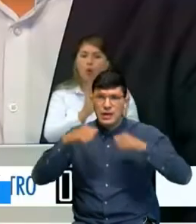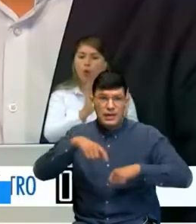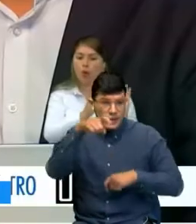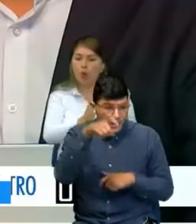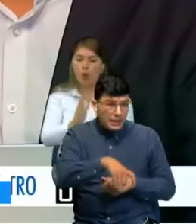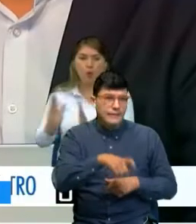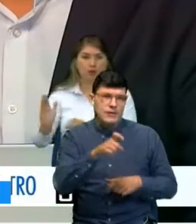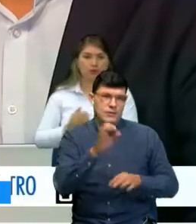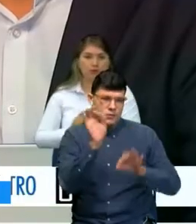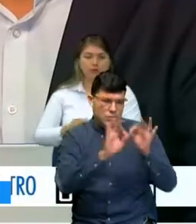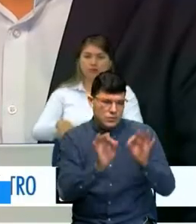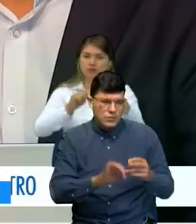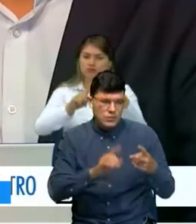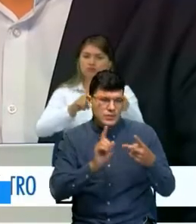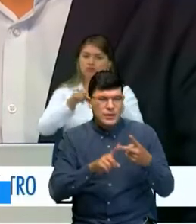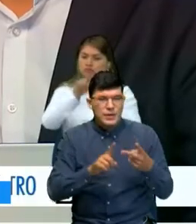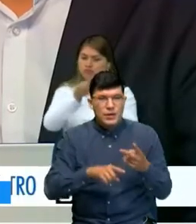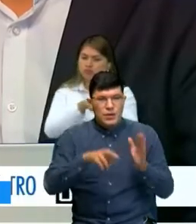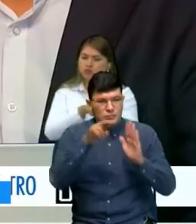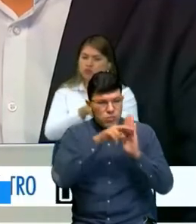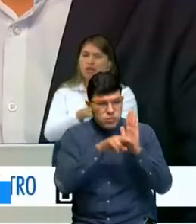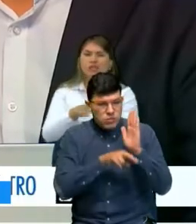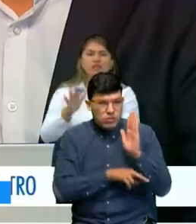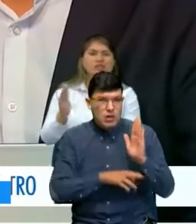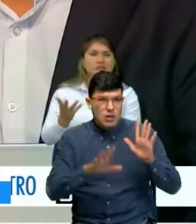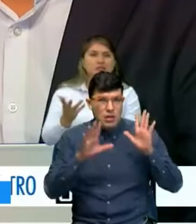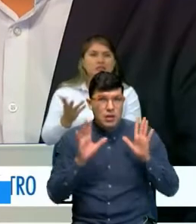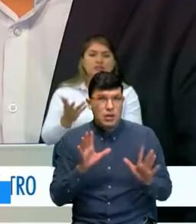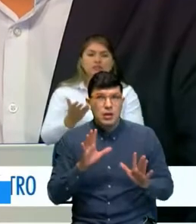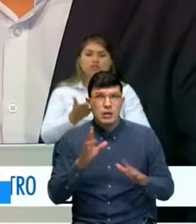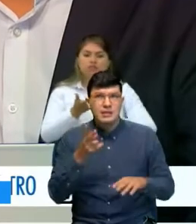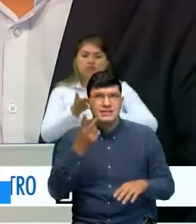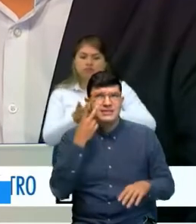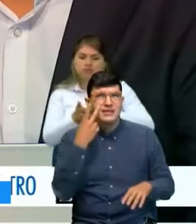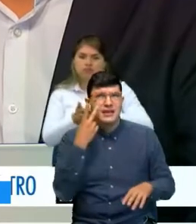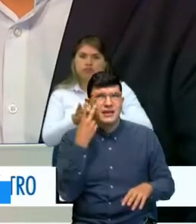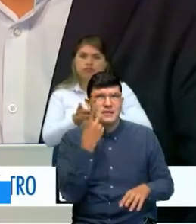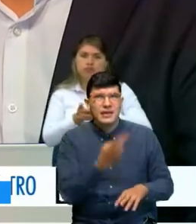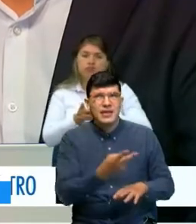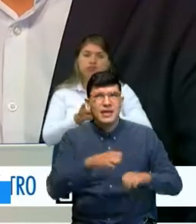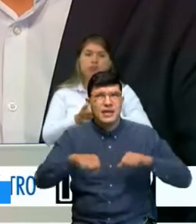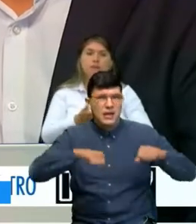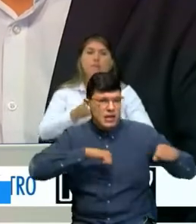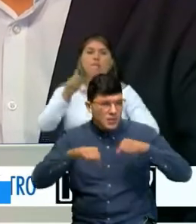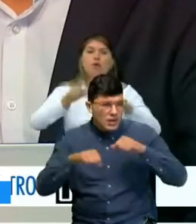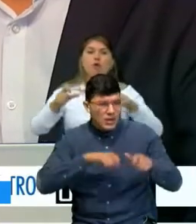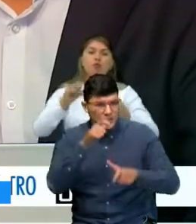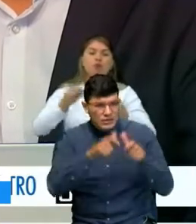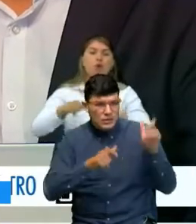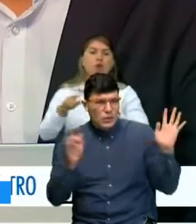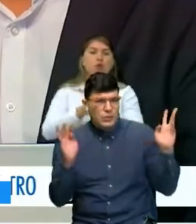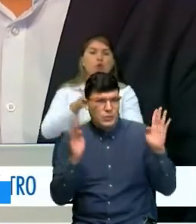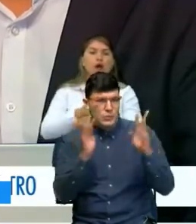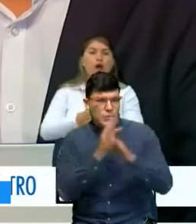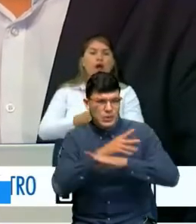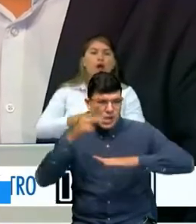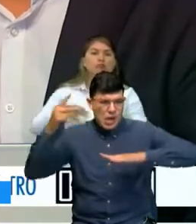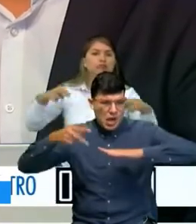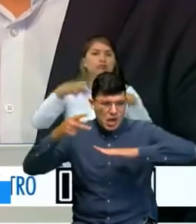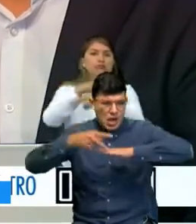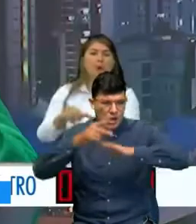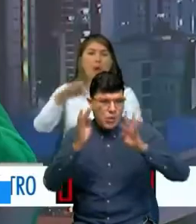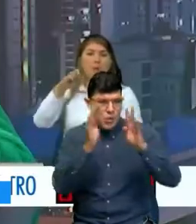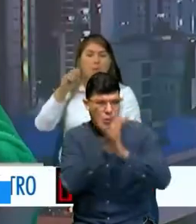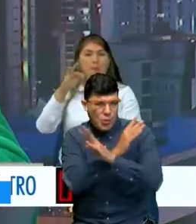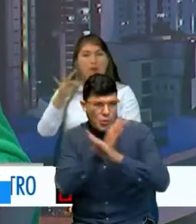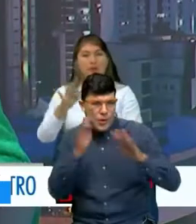segundo poner unas reglas de juego donde pues se vea la movilidad de los peatones no se vea incluido no se vea